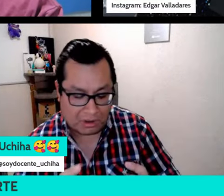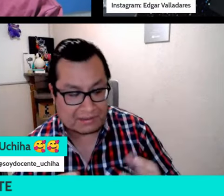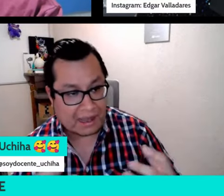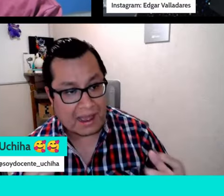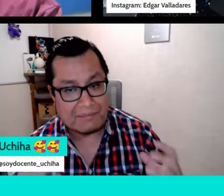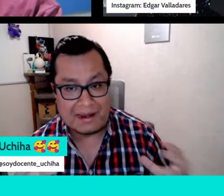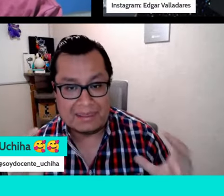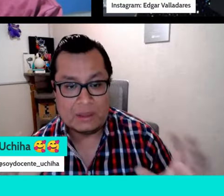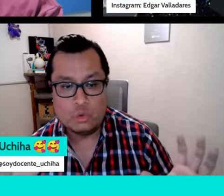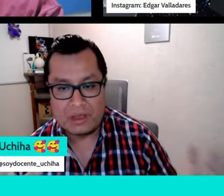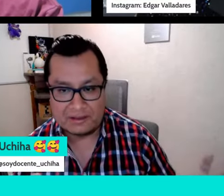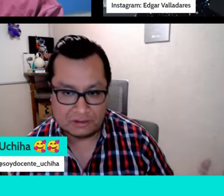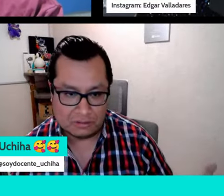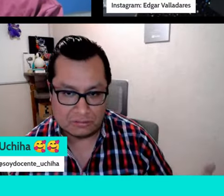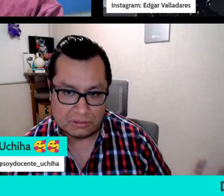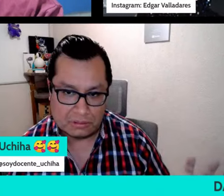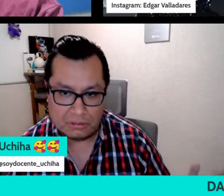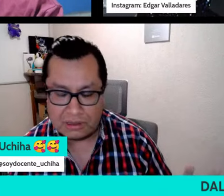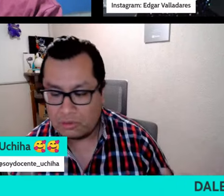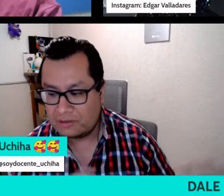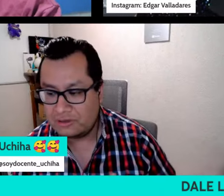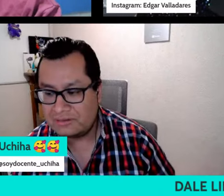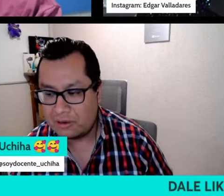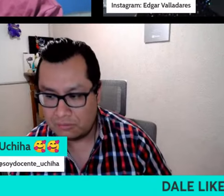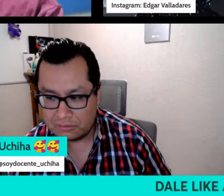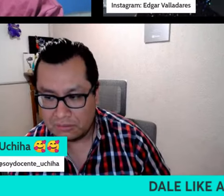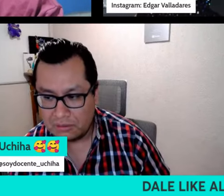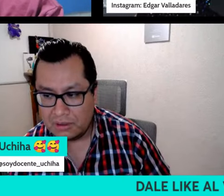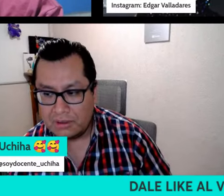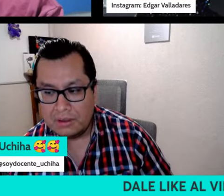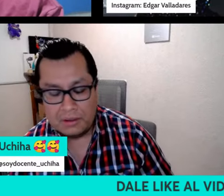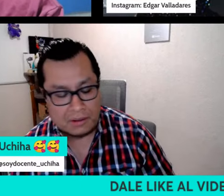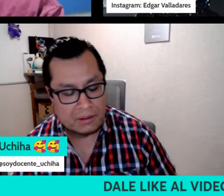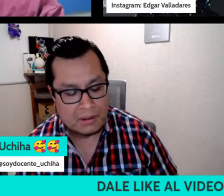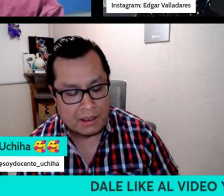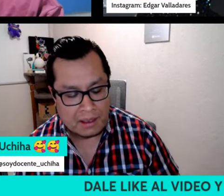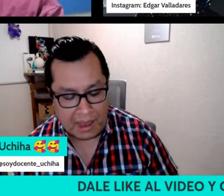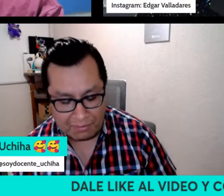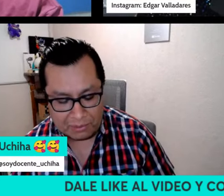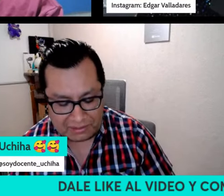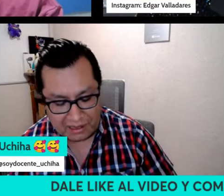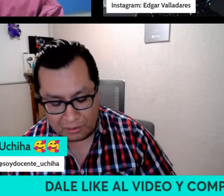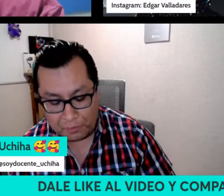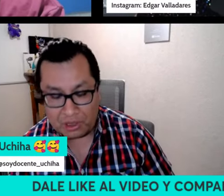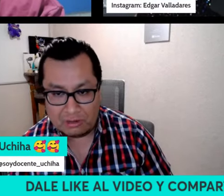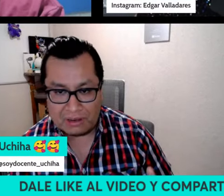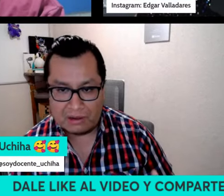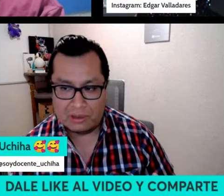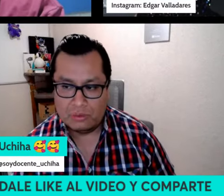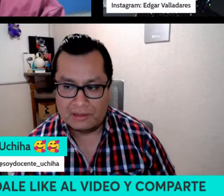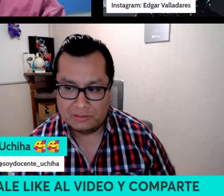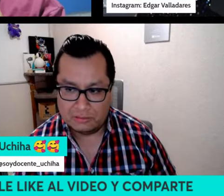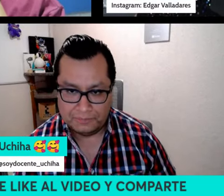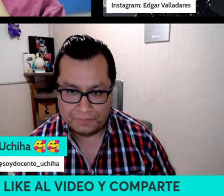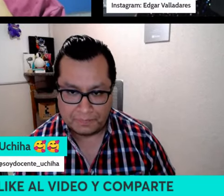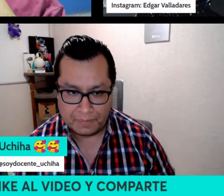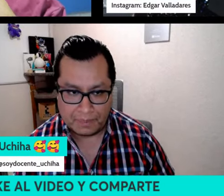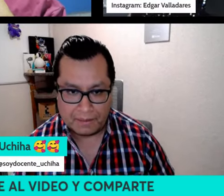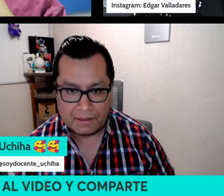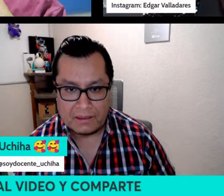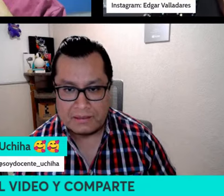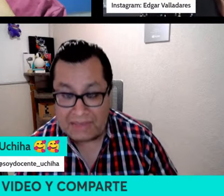bloques era hablar de educación ¿no? educación y salud hablemos de lo poquito que hablaron de educación